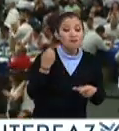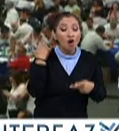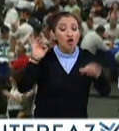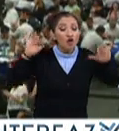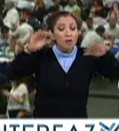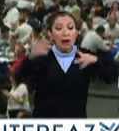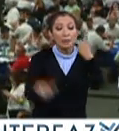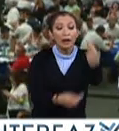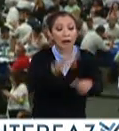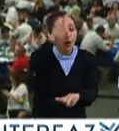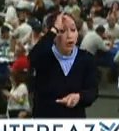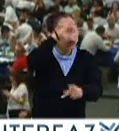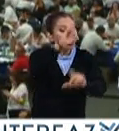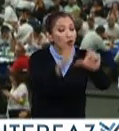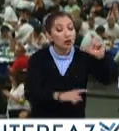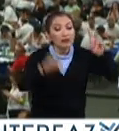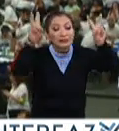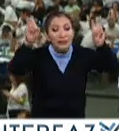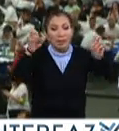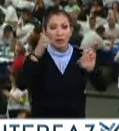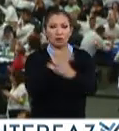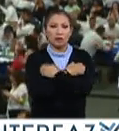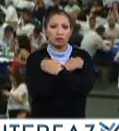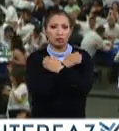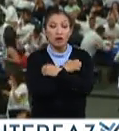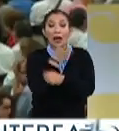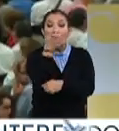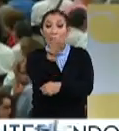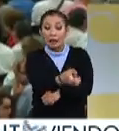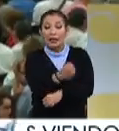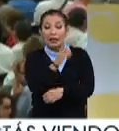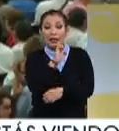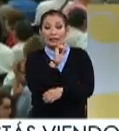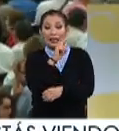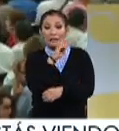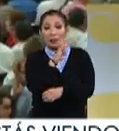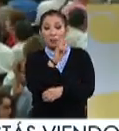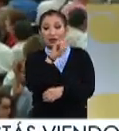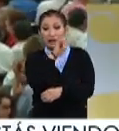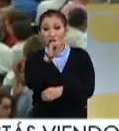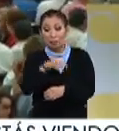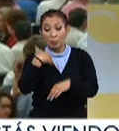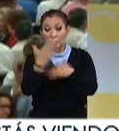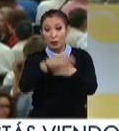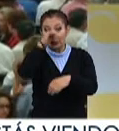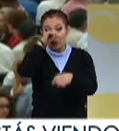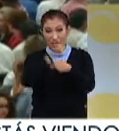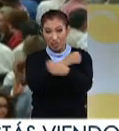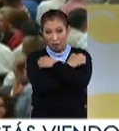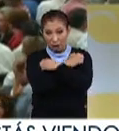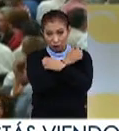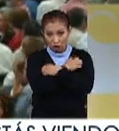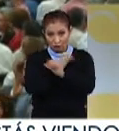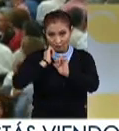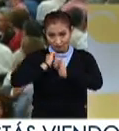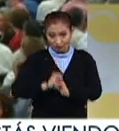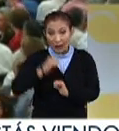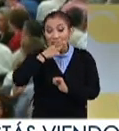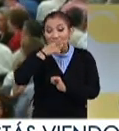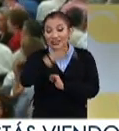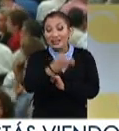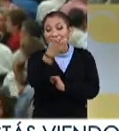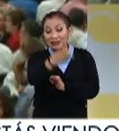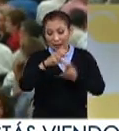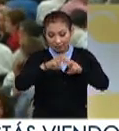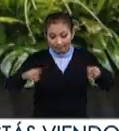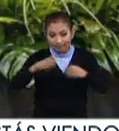de consulta por un acuerdo nacional sobre la educación. Esteban Moctezuma Barragán, propuesto como próximo secretario de Educación Pública, señala que